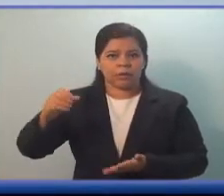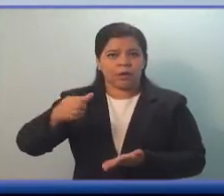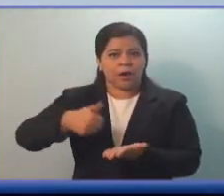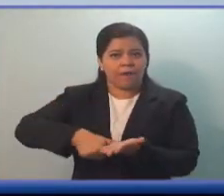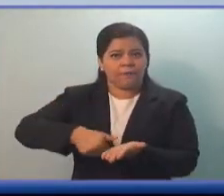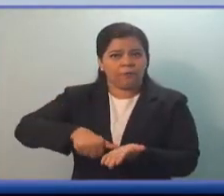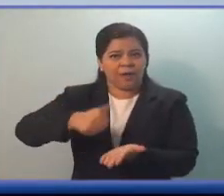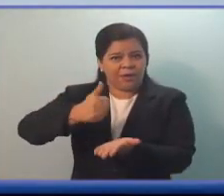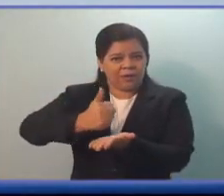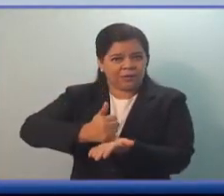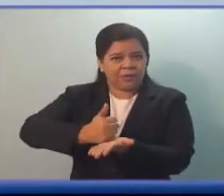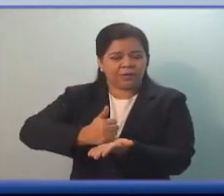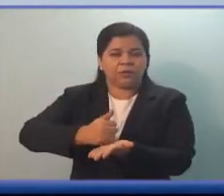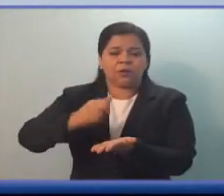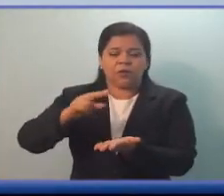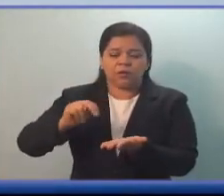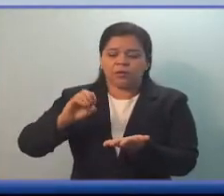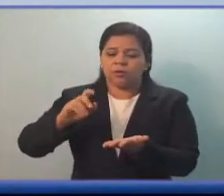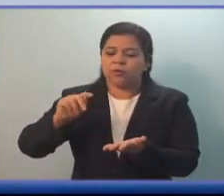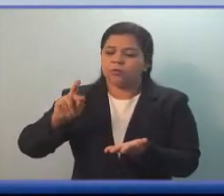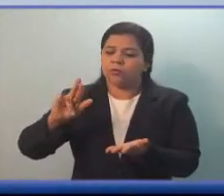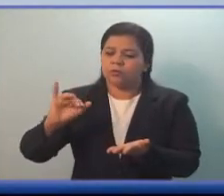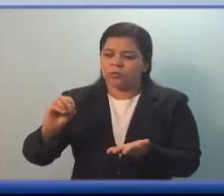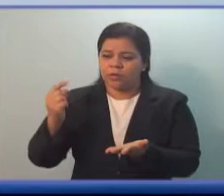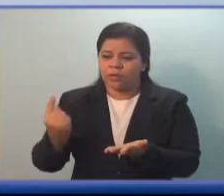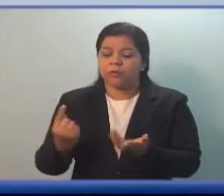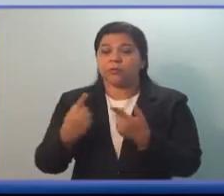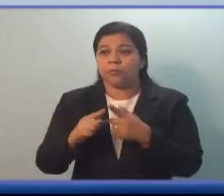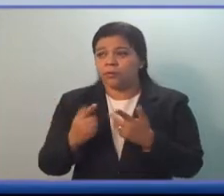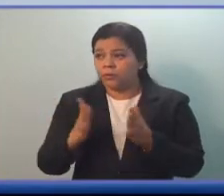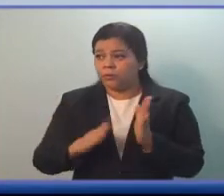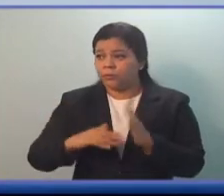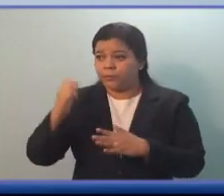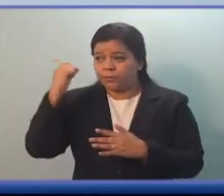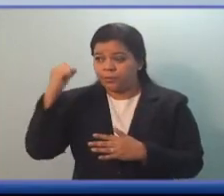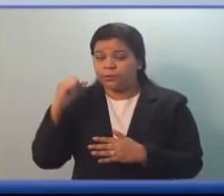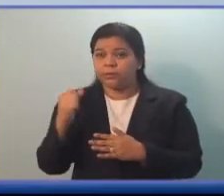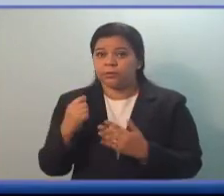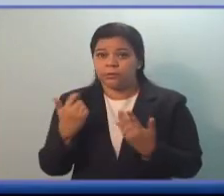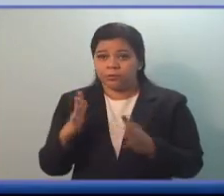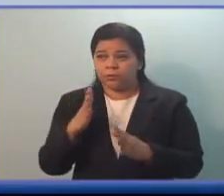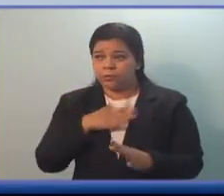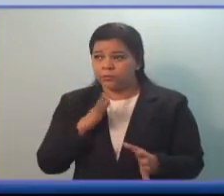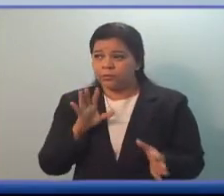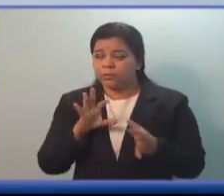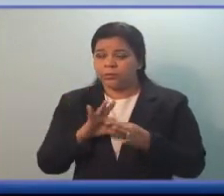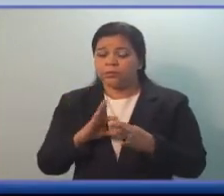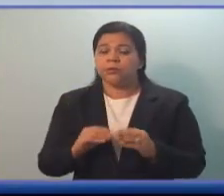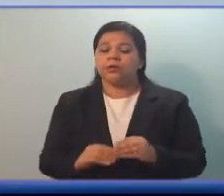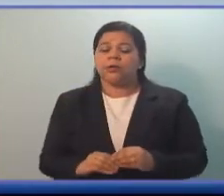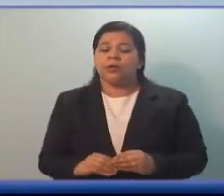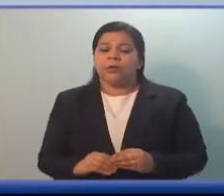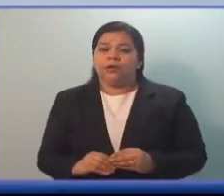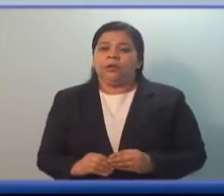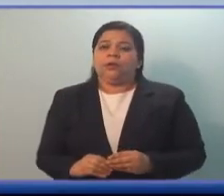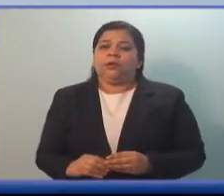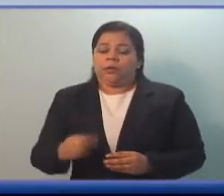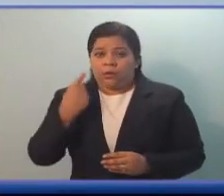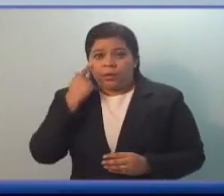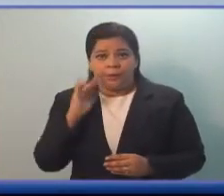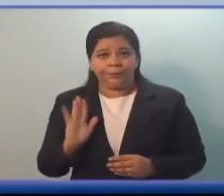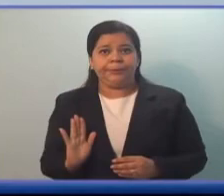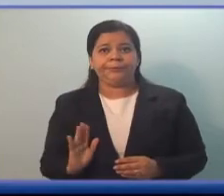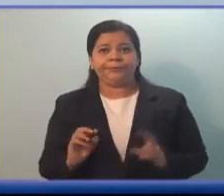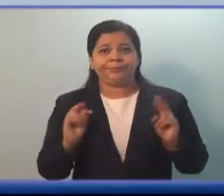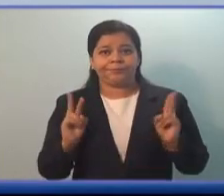Y hay también importantes dependencias que la gerencia tiene que ver. Por ejemplo, el tema